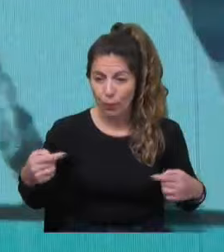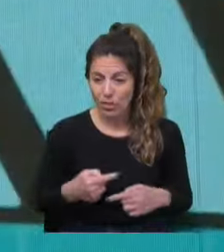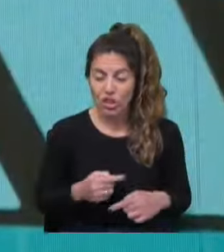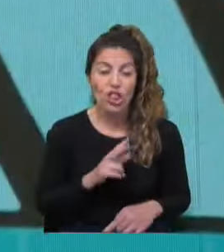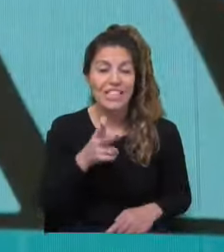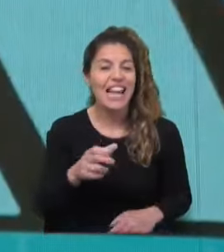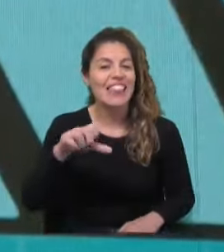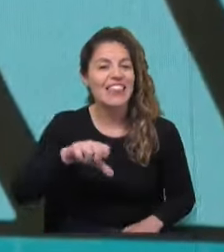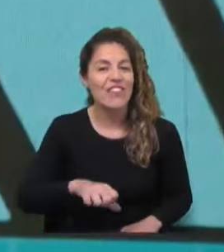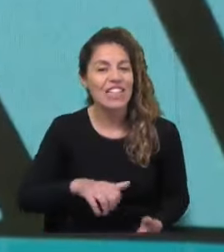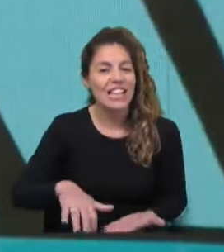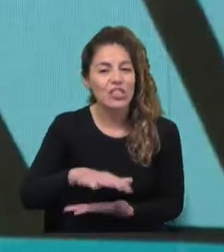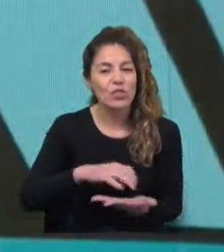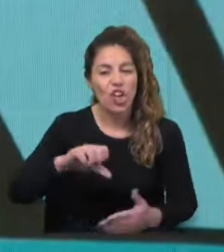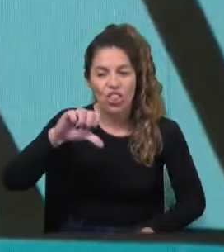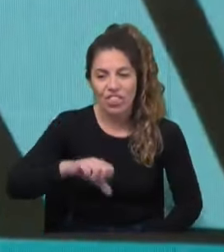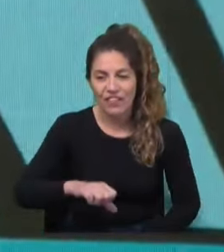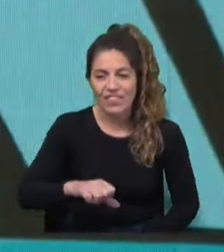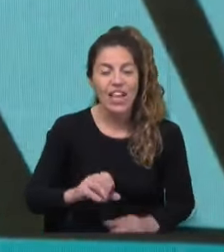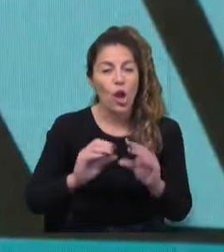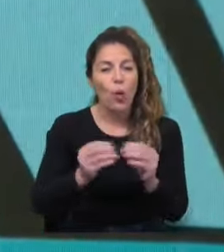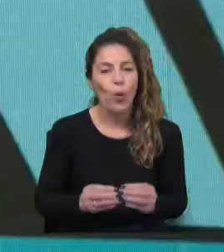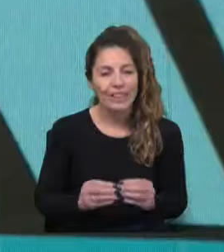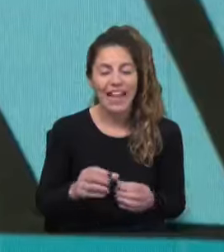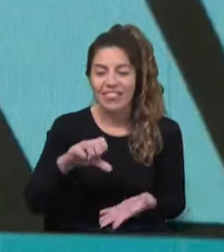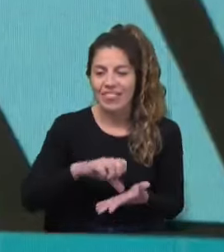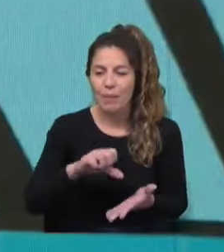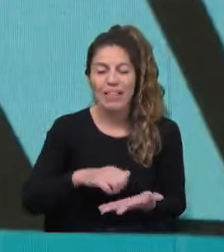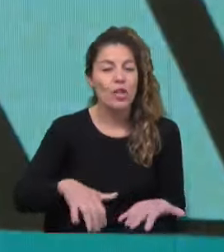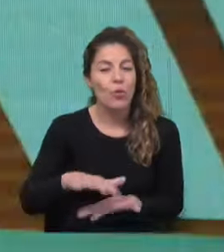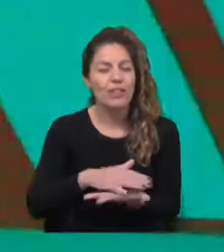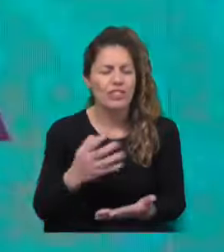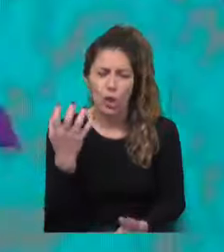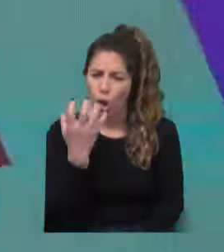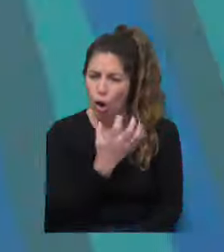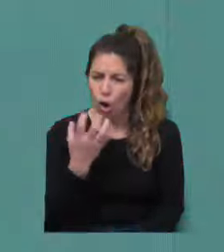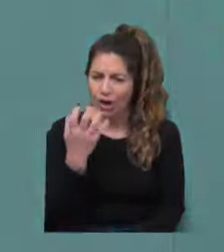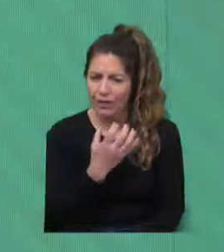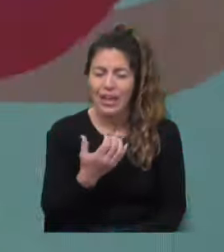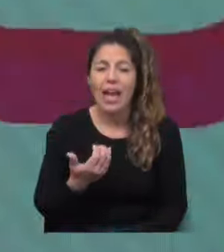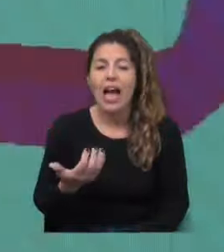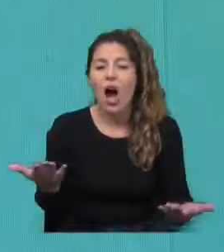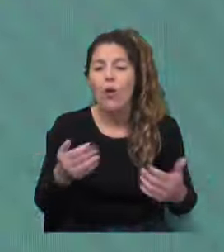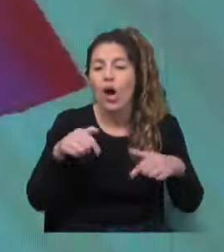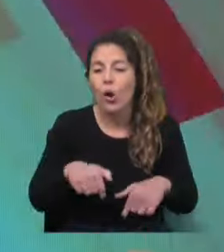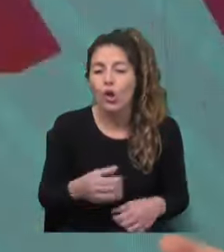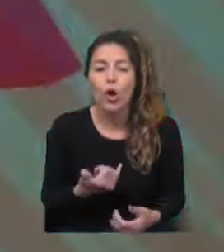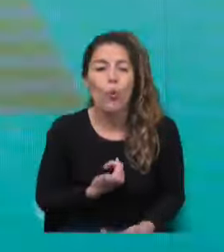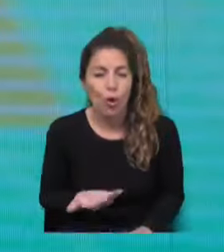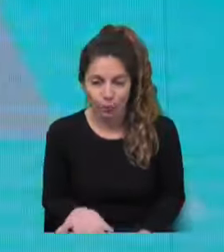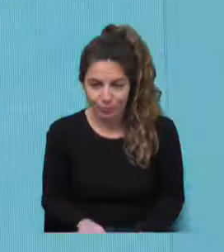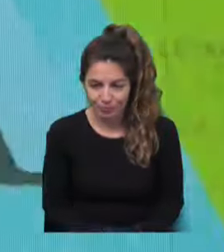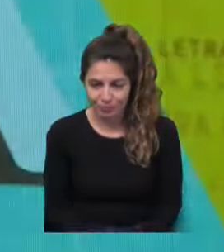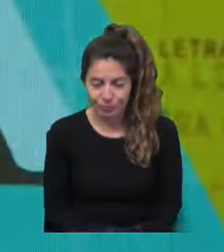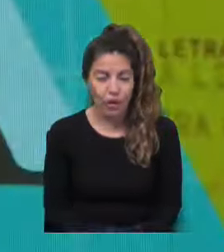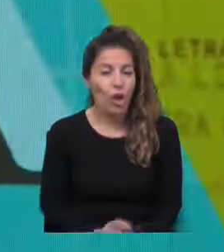el déficit, la situación del déficit y las cuentas del país estaban en un estado catastrófico. ¿Cómo le parece que están hoy? Nosotros